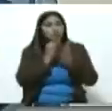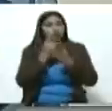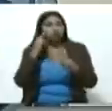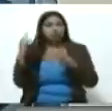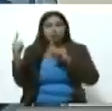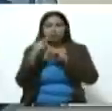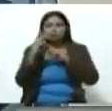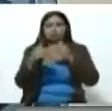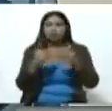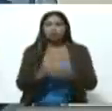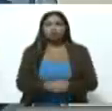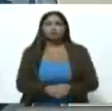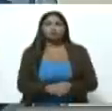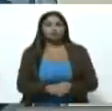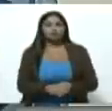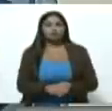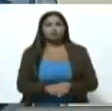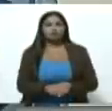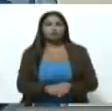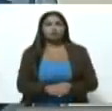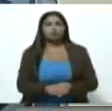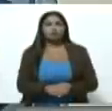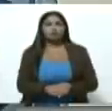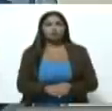directos de lo que allí ocurrió.